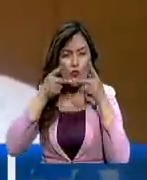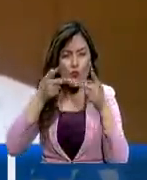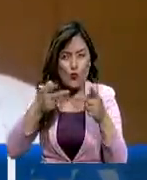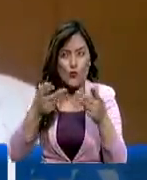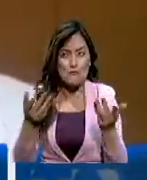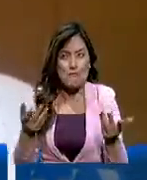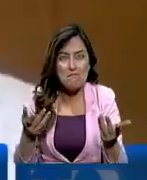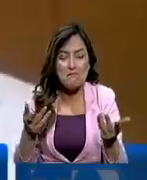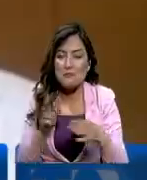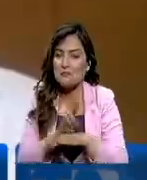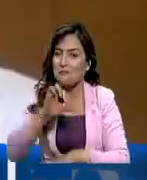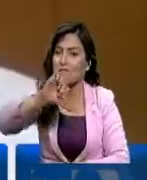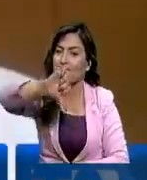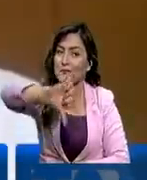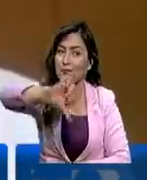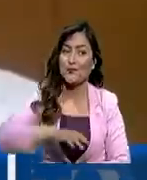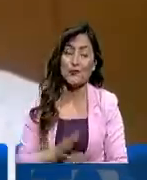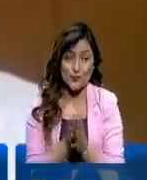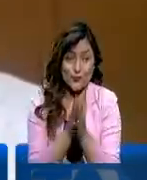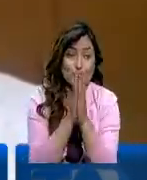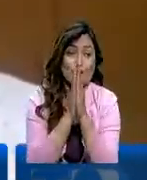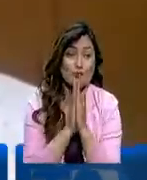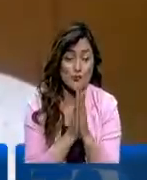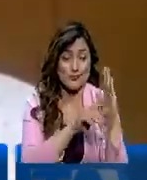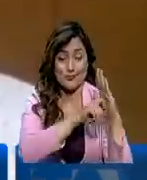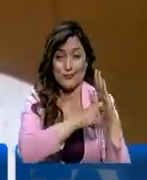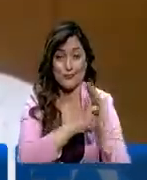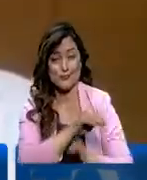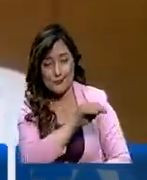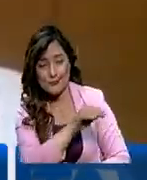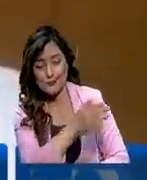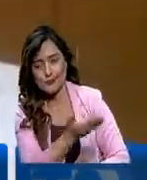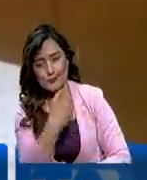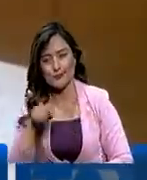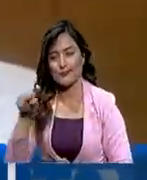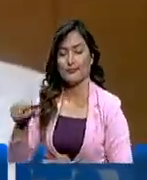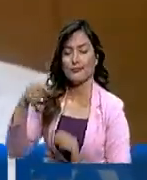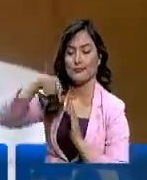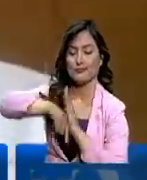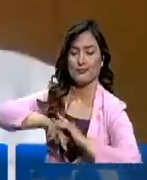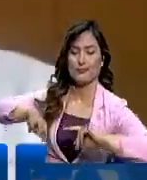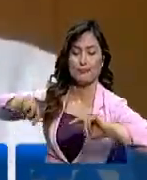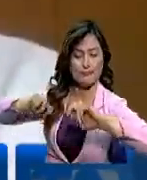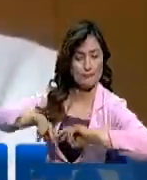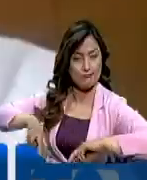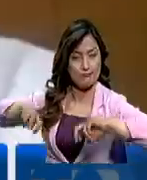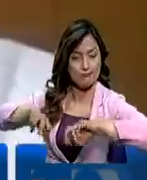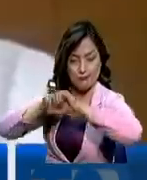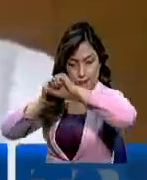que amerita en este instante es que solicitemos a la Contraloría General del Estado, que es quien determina si se